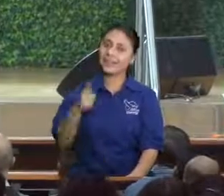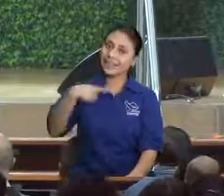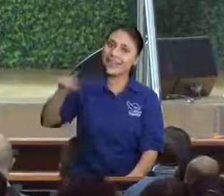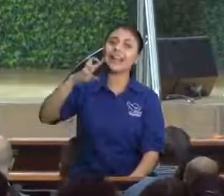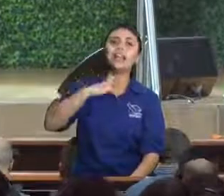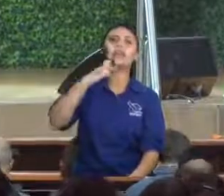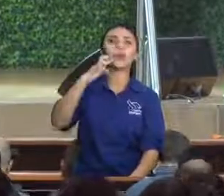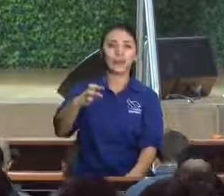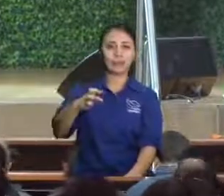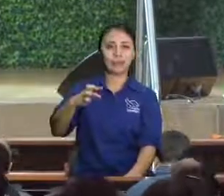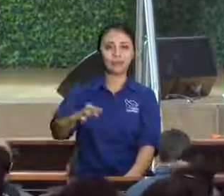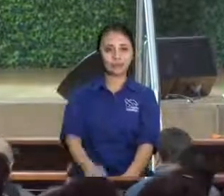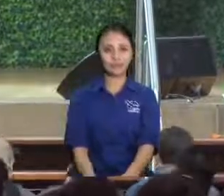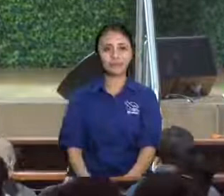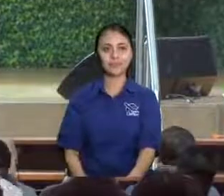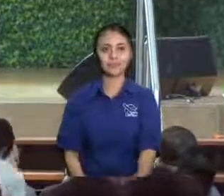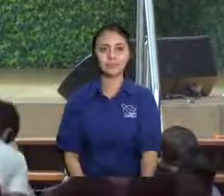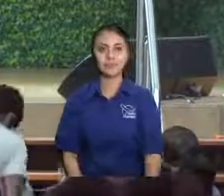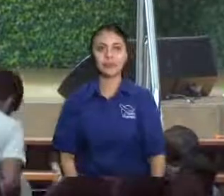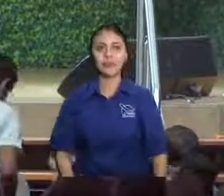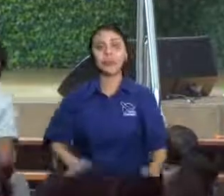Póngase de pie, déjeme bendecirlo, porque ya,